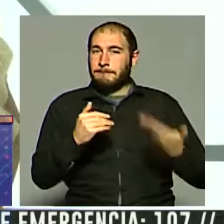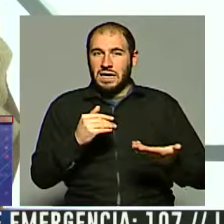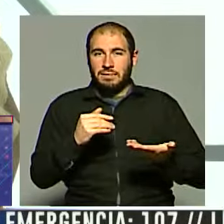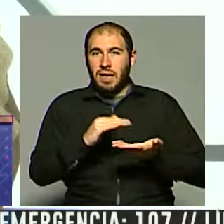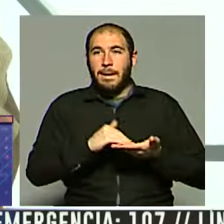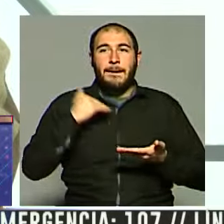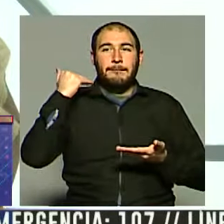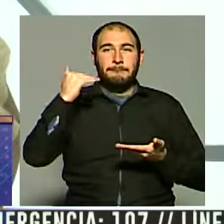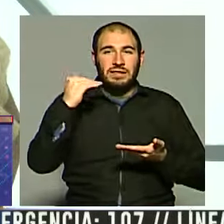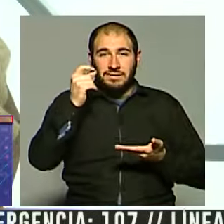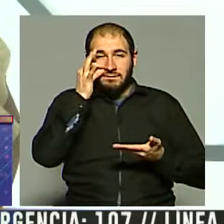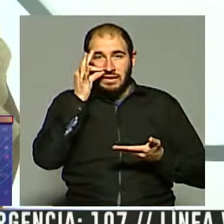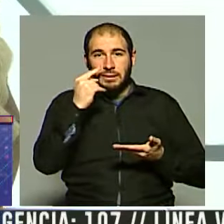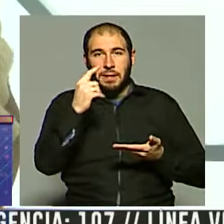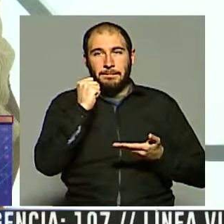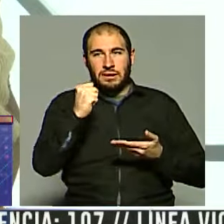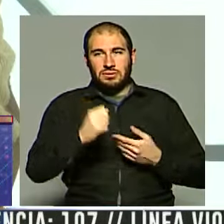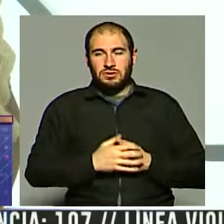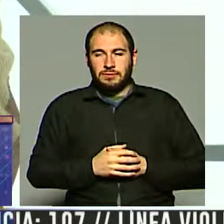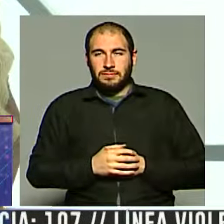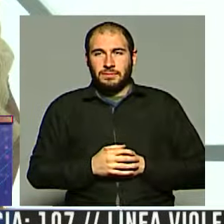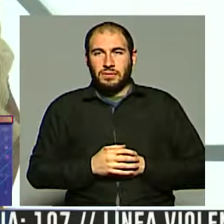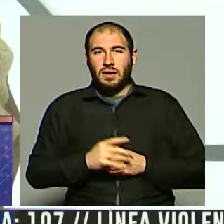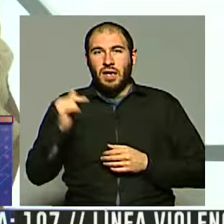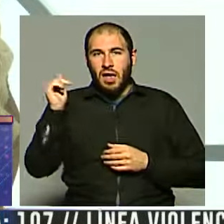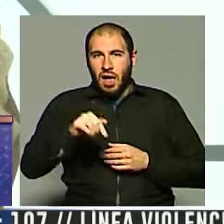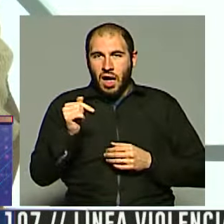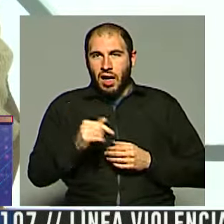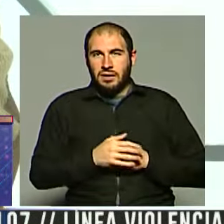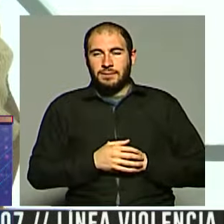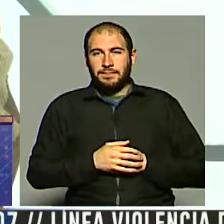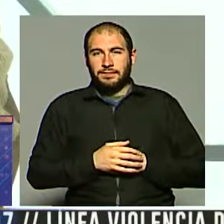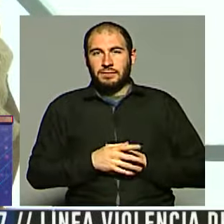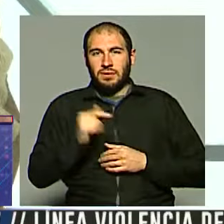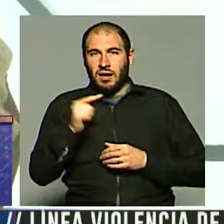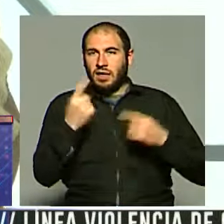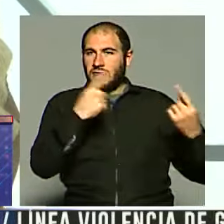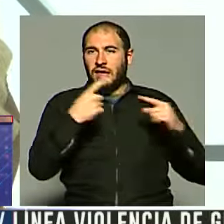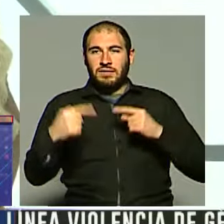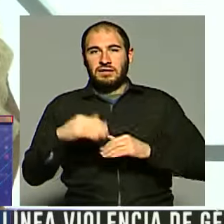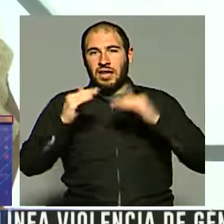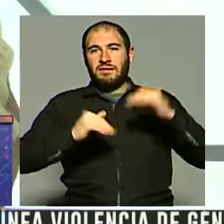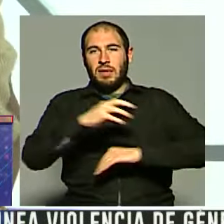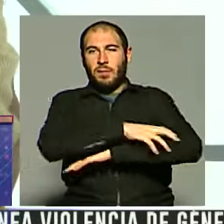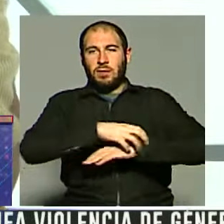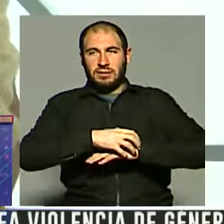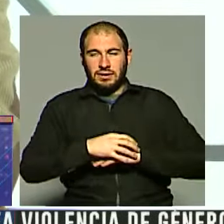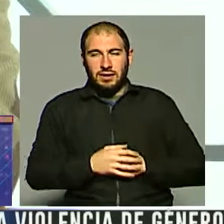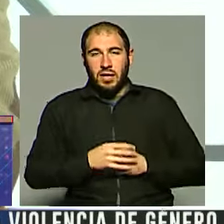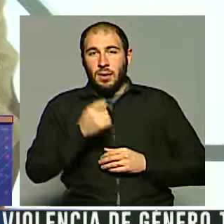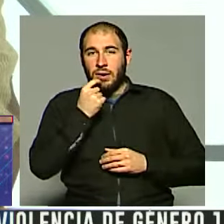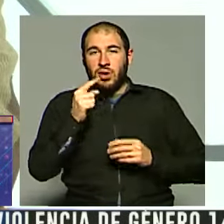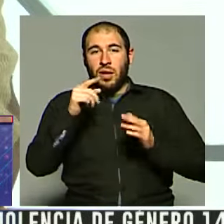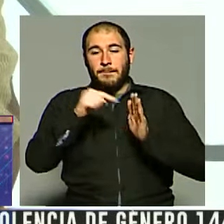está por arriba apenas de los 20.000 pesos. Claro. Con lo cual ahí uno puede empezar a tener ciertas diferencias con los niveles de pobreza. Y si mira